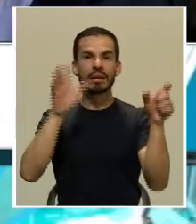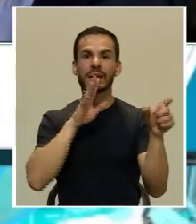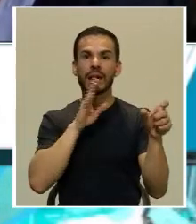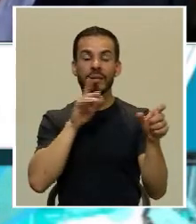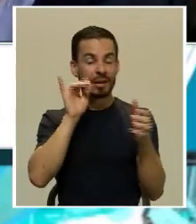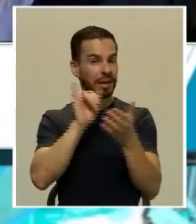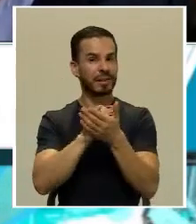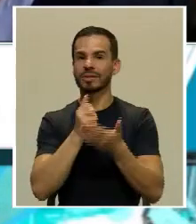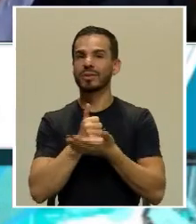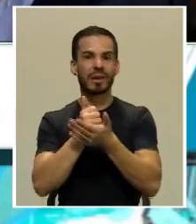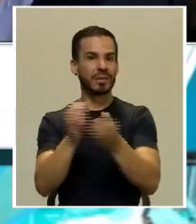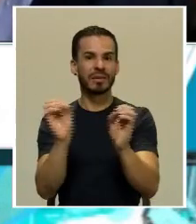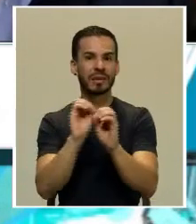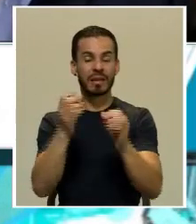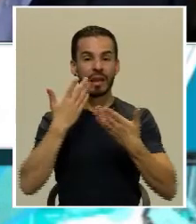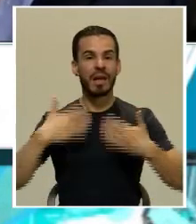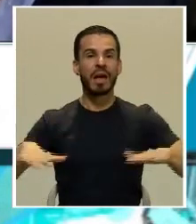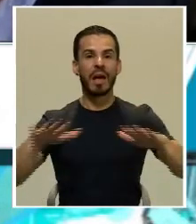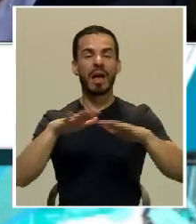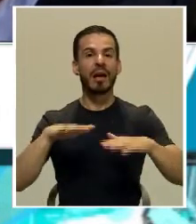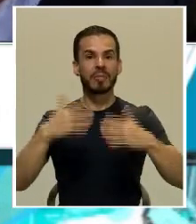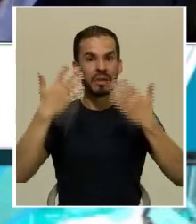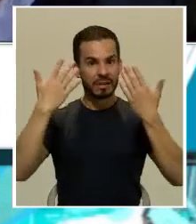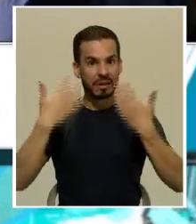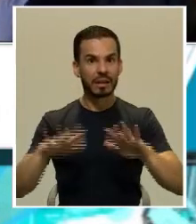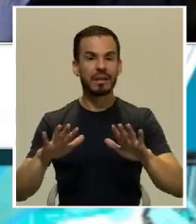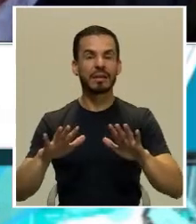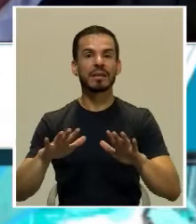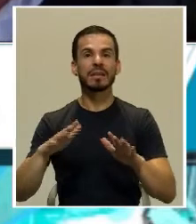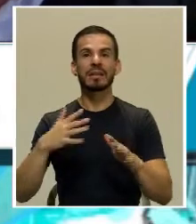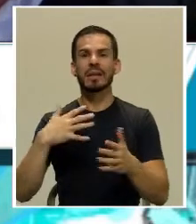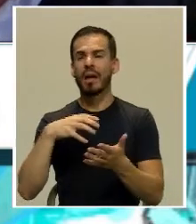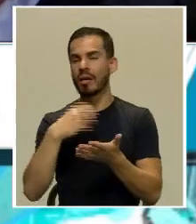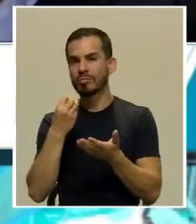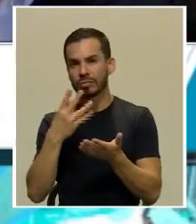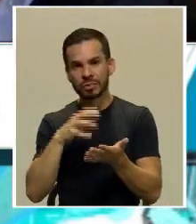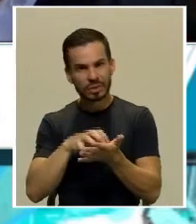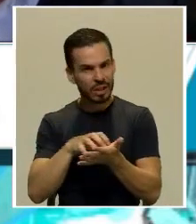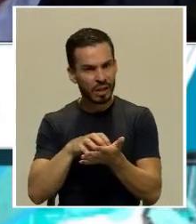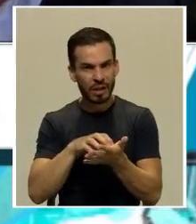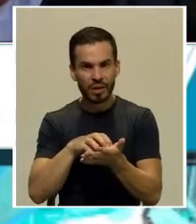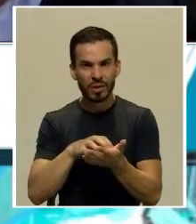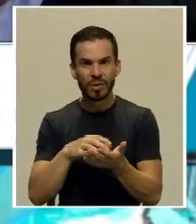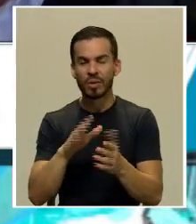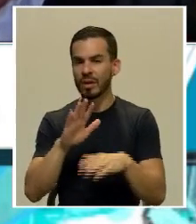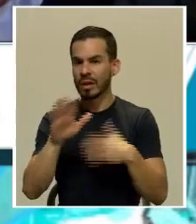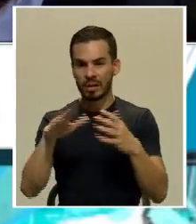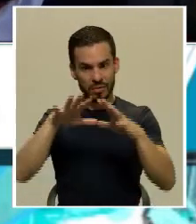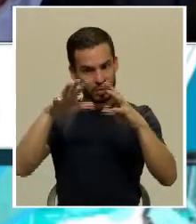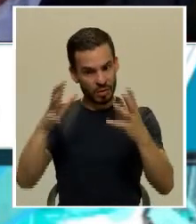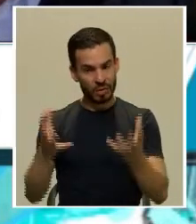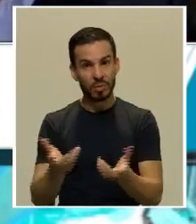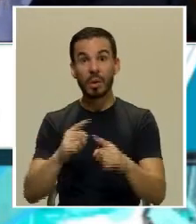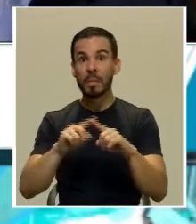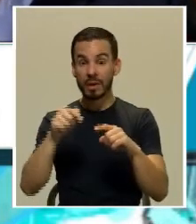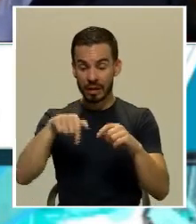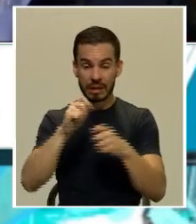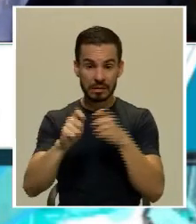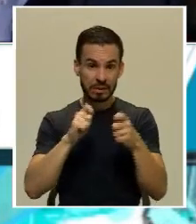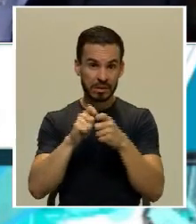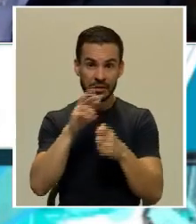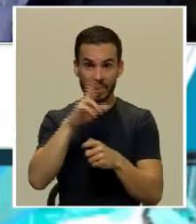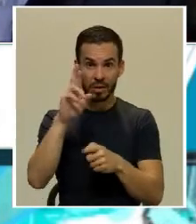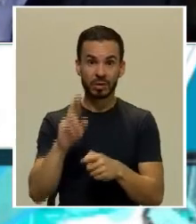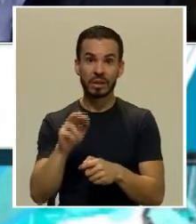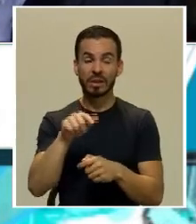esto por supuesto no ayuda en nada a un ambiente de por sí incertidumbre, donde la haya y en todo el mundo, pero bueno, específicamente en